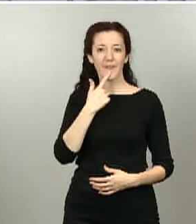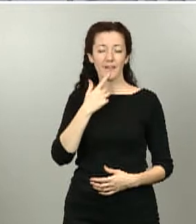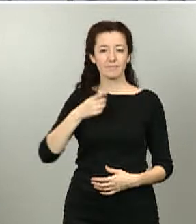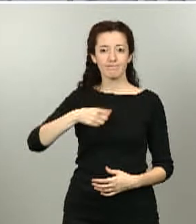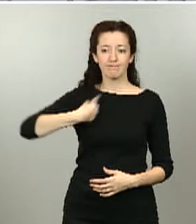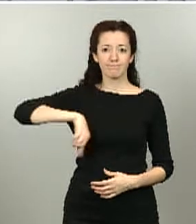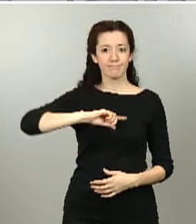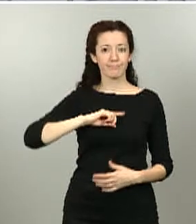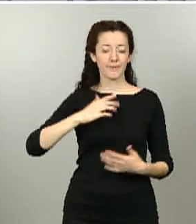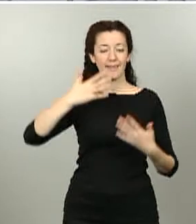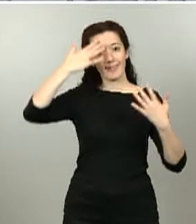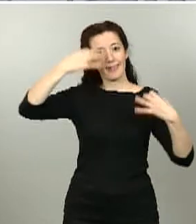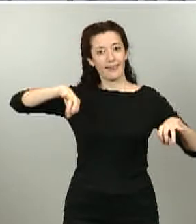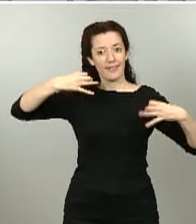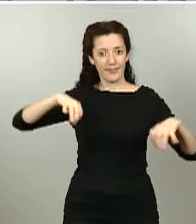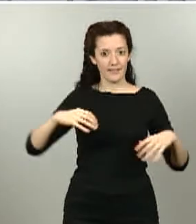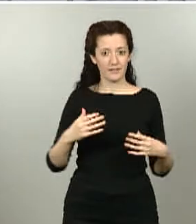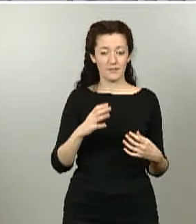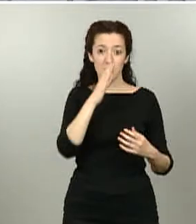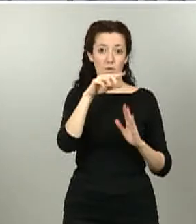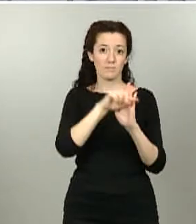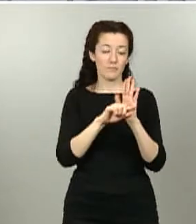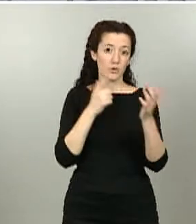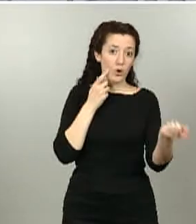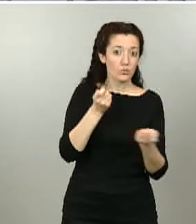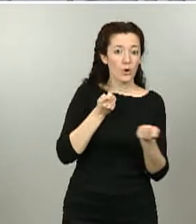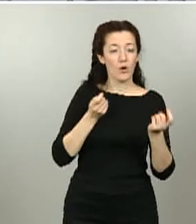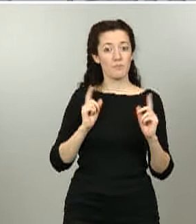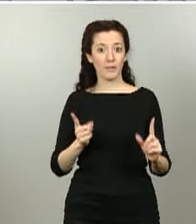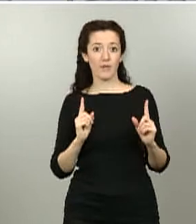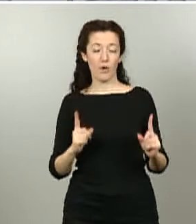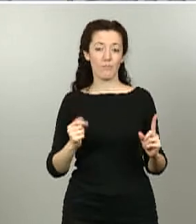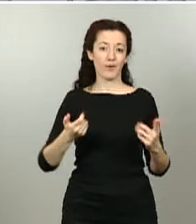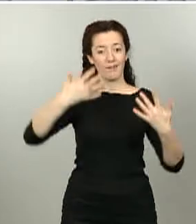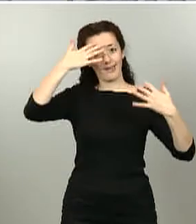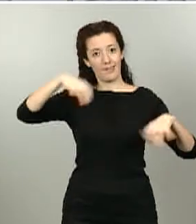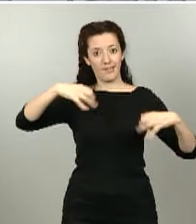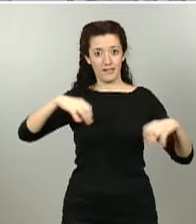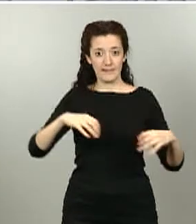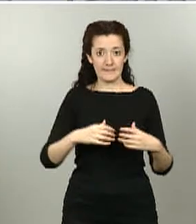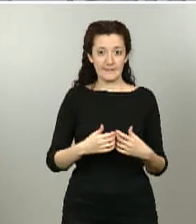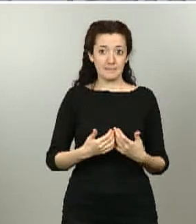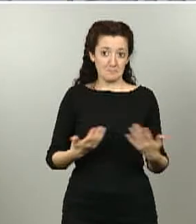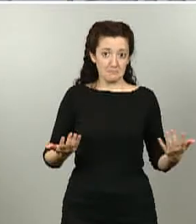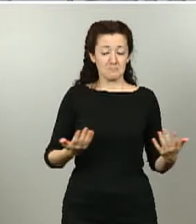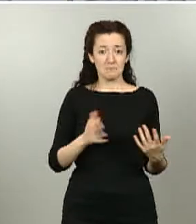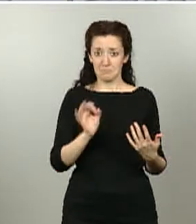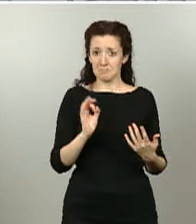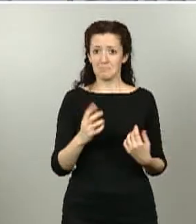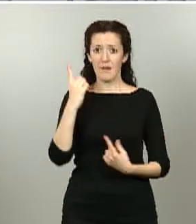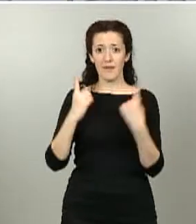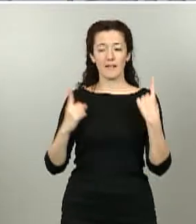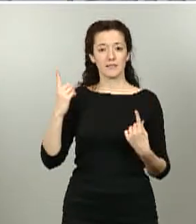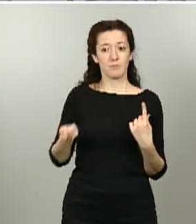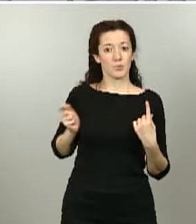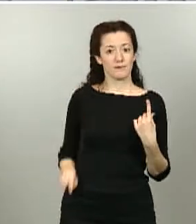medidas de control o de prevención. Y es cierto que en algunas ocasiones los epidemiólogos, los médicos, los científicos, hemos